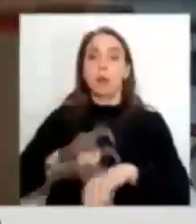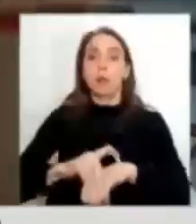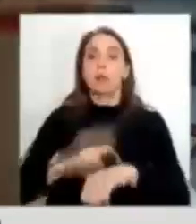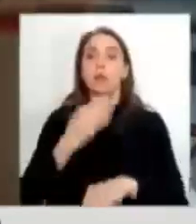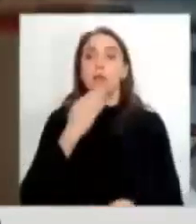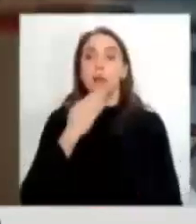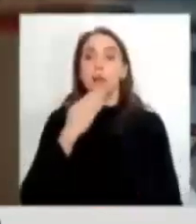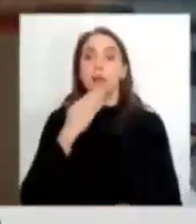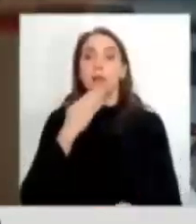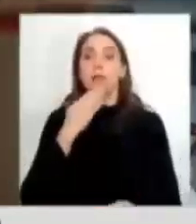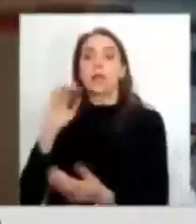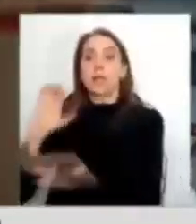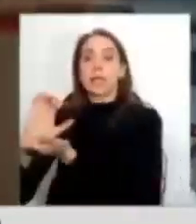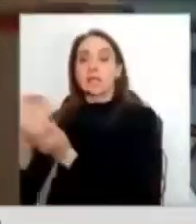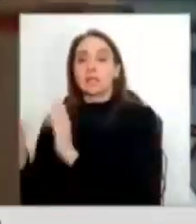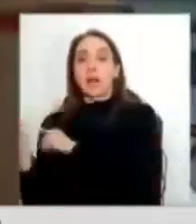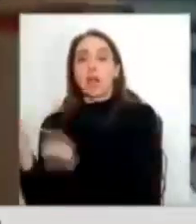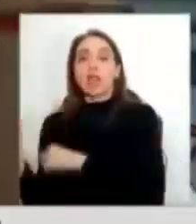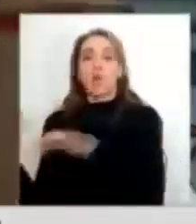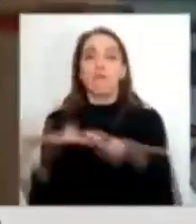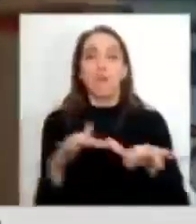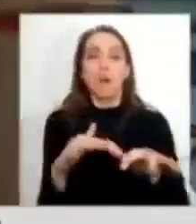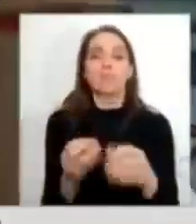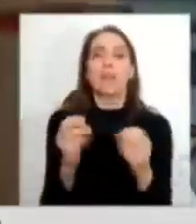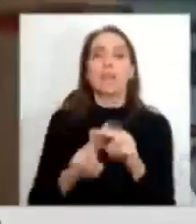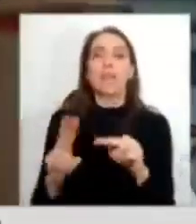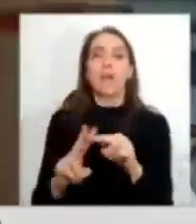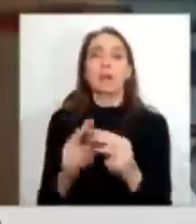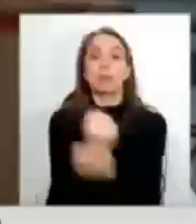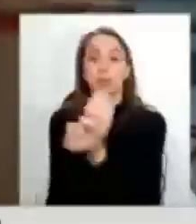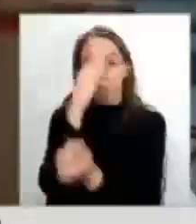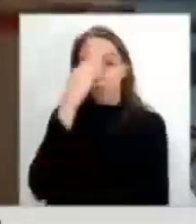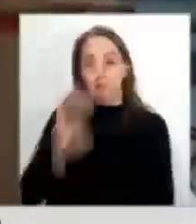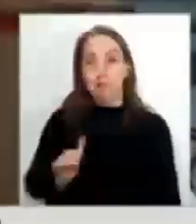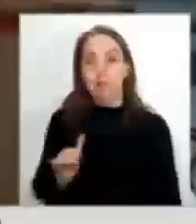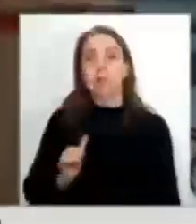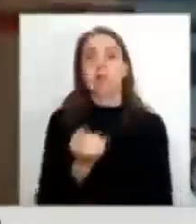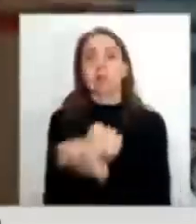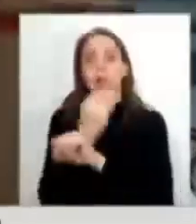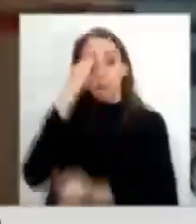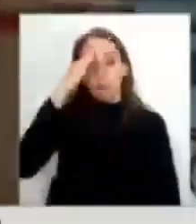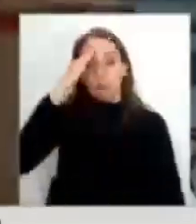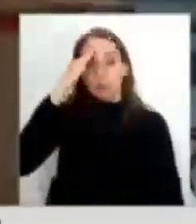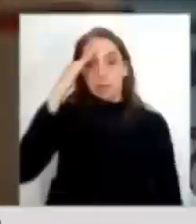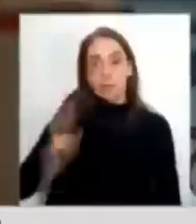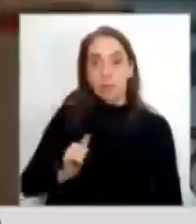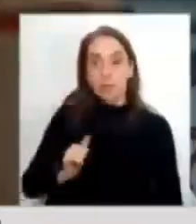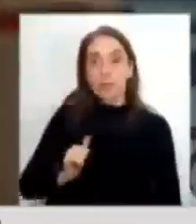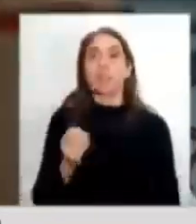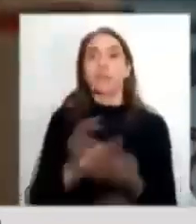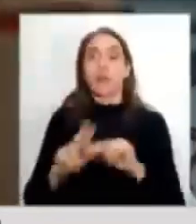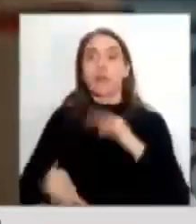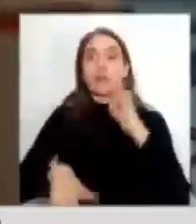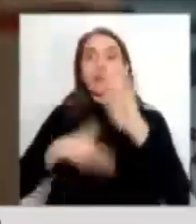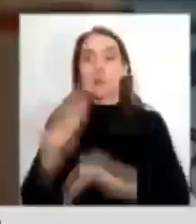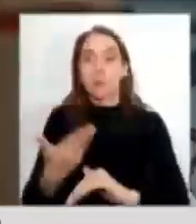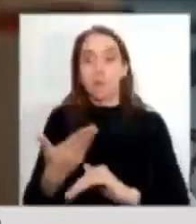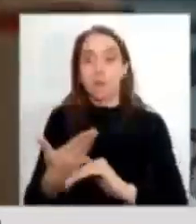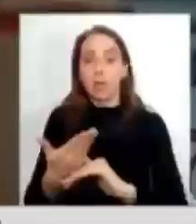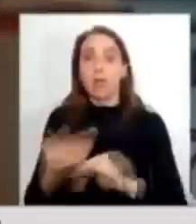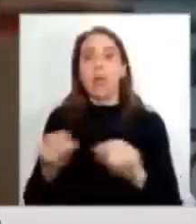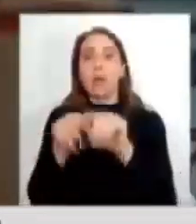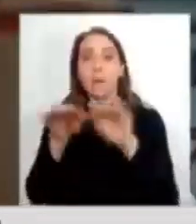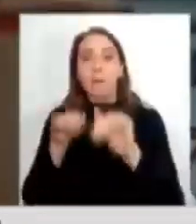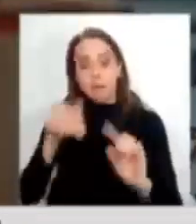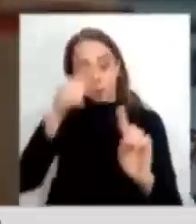vamos a hacer entonces con nuestros policías con nuestros uniformados después de eso le vamos a aplicar las mismas sanciones la